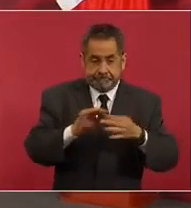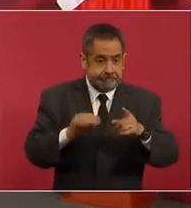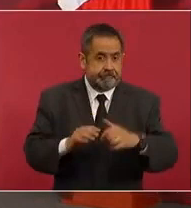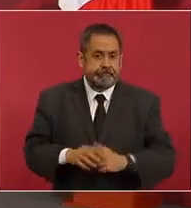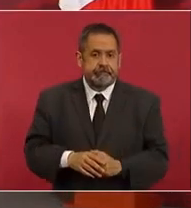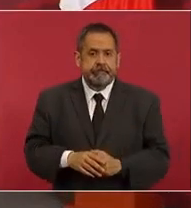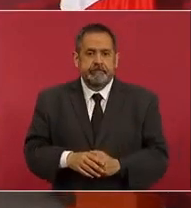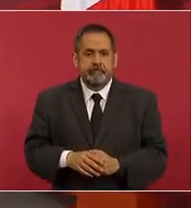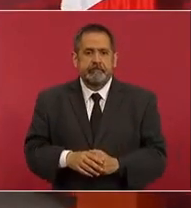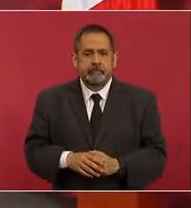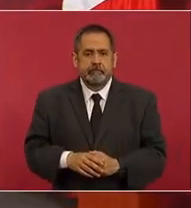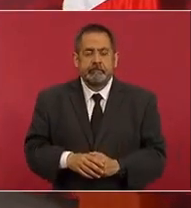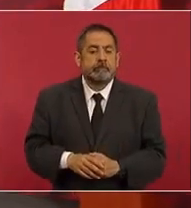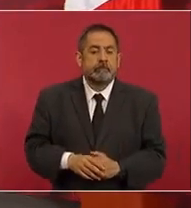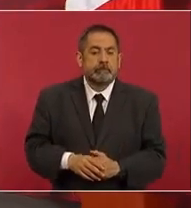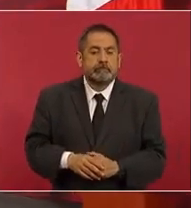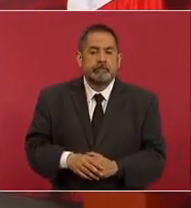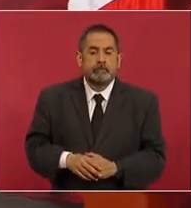también